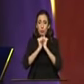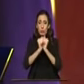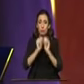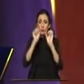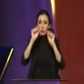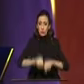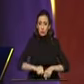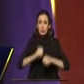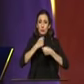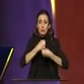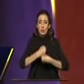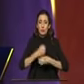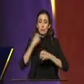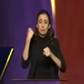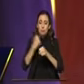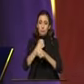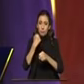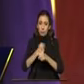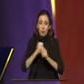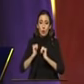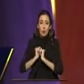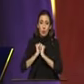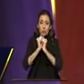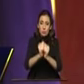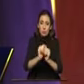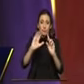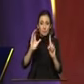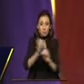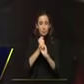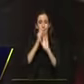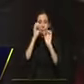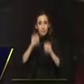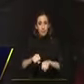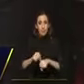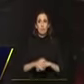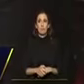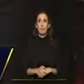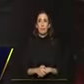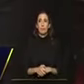hacer. Juntos los vamos a volver a ver.